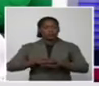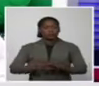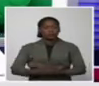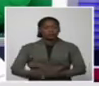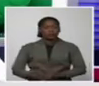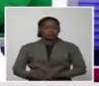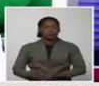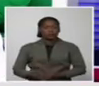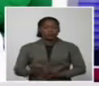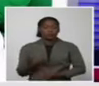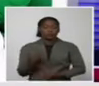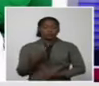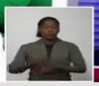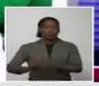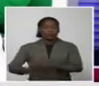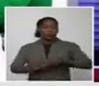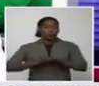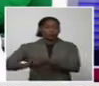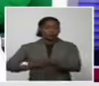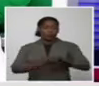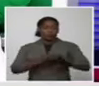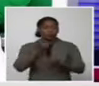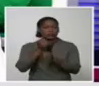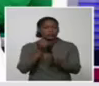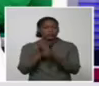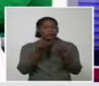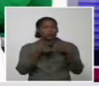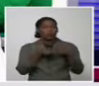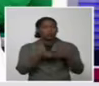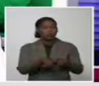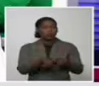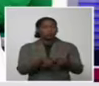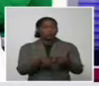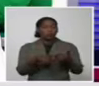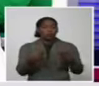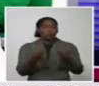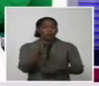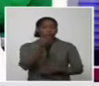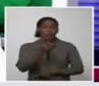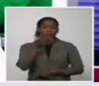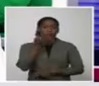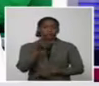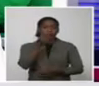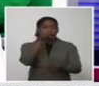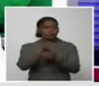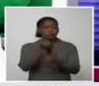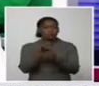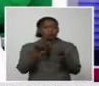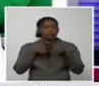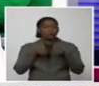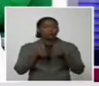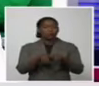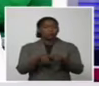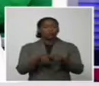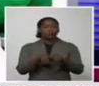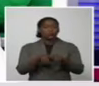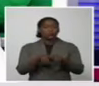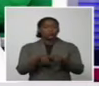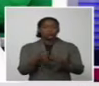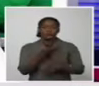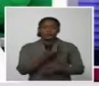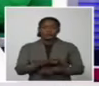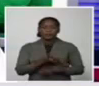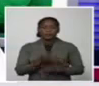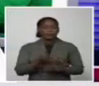como siempre, apreciaban mucho a este paciente y que lamentablemente